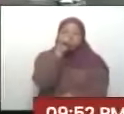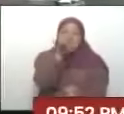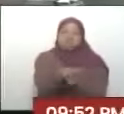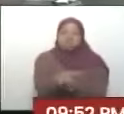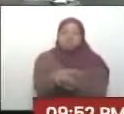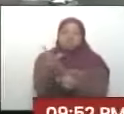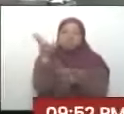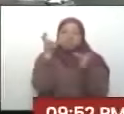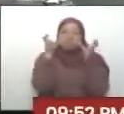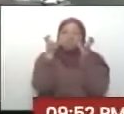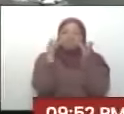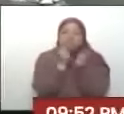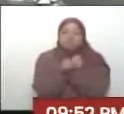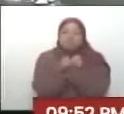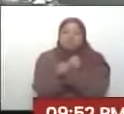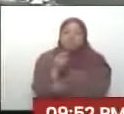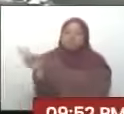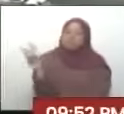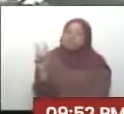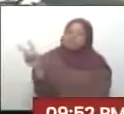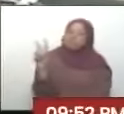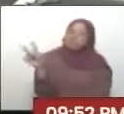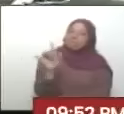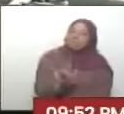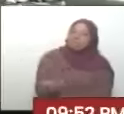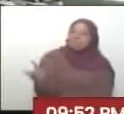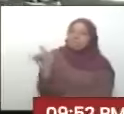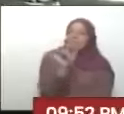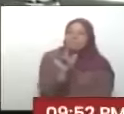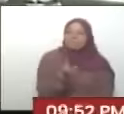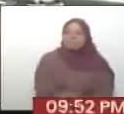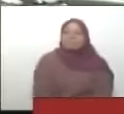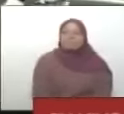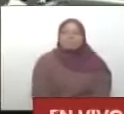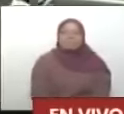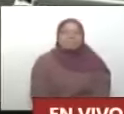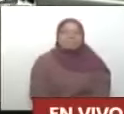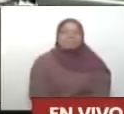más fuerte. Yo amo a Venezuela más y más. Ajá.